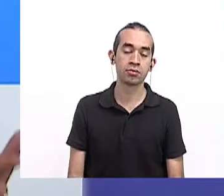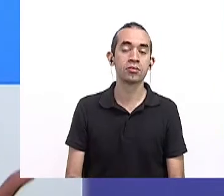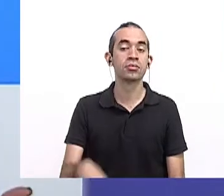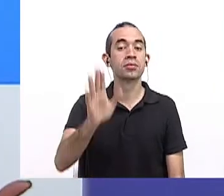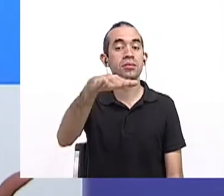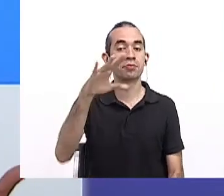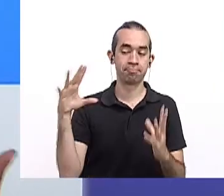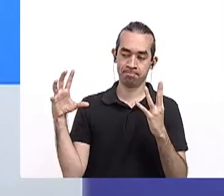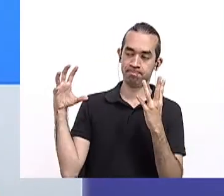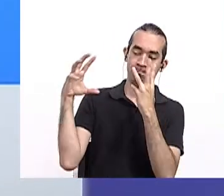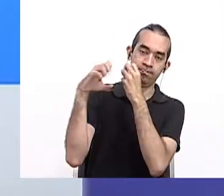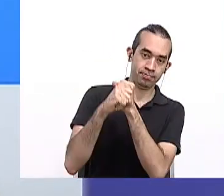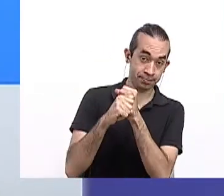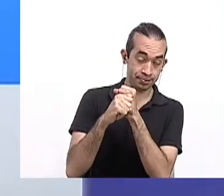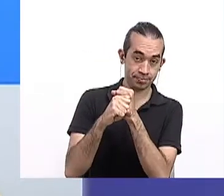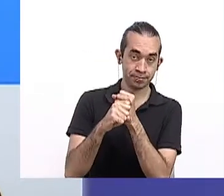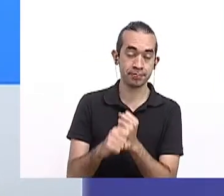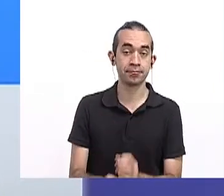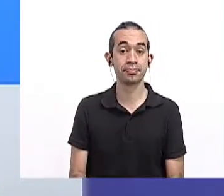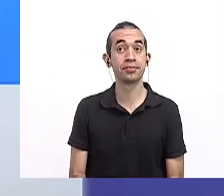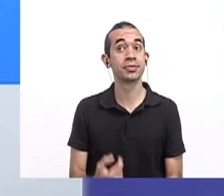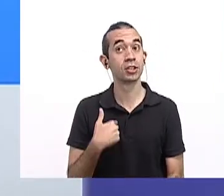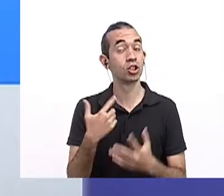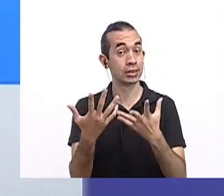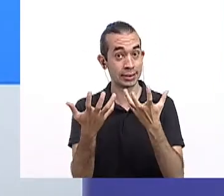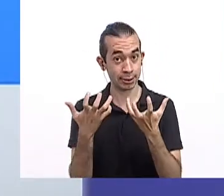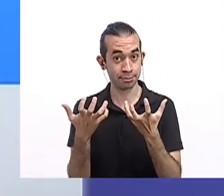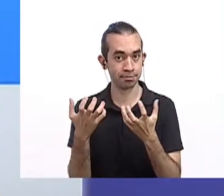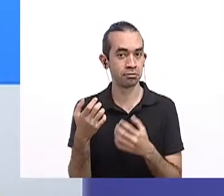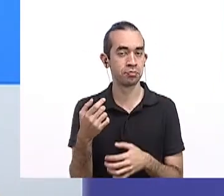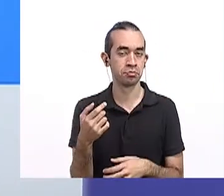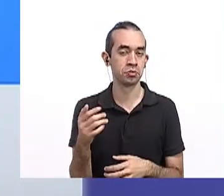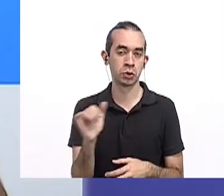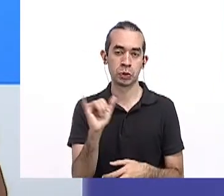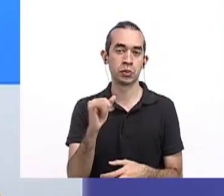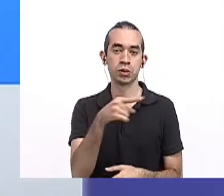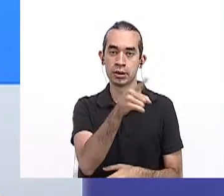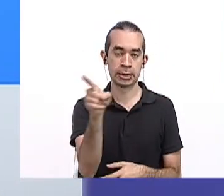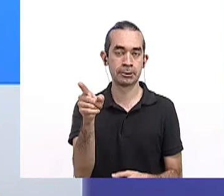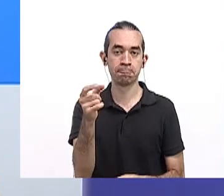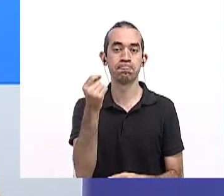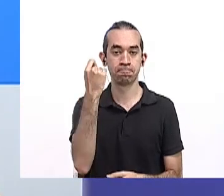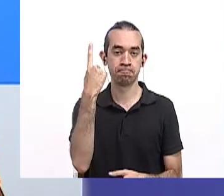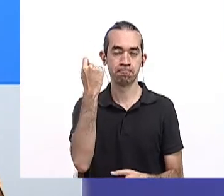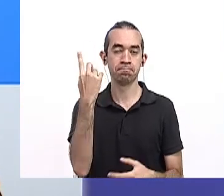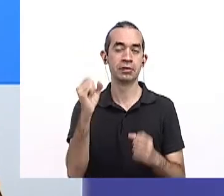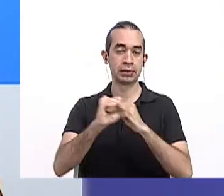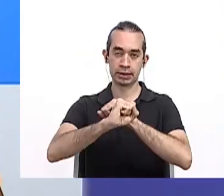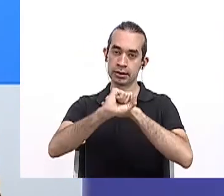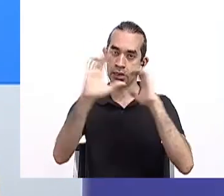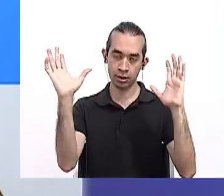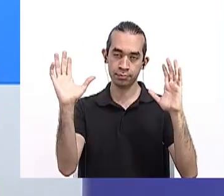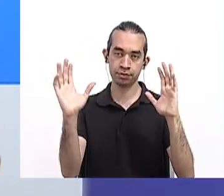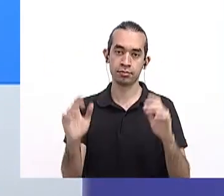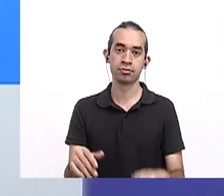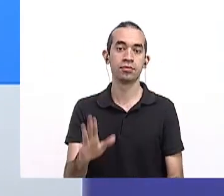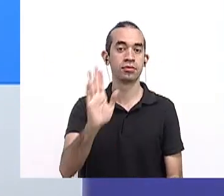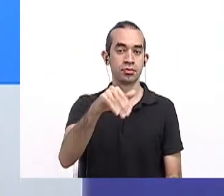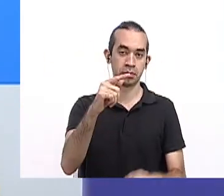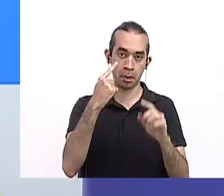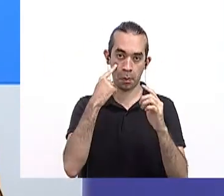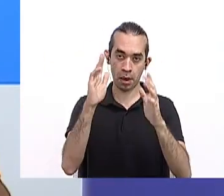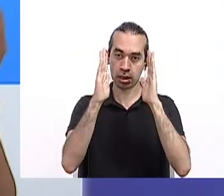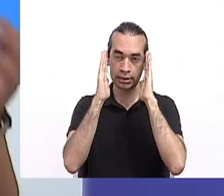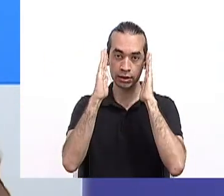recapitulando quisiera para que ustedes les quede un poco más claro que prestemos atención